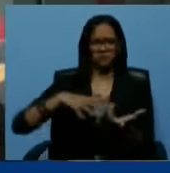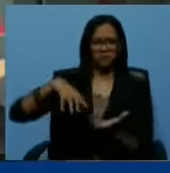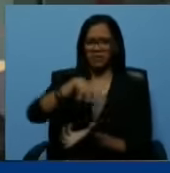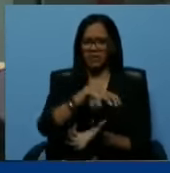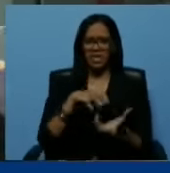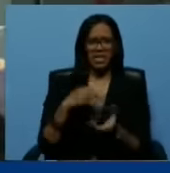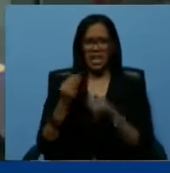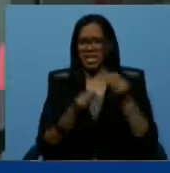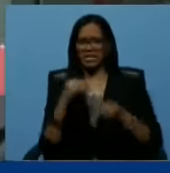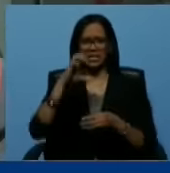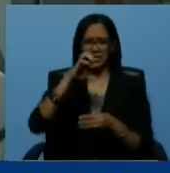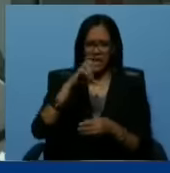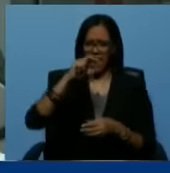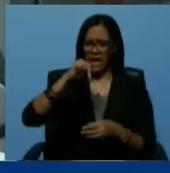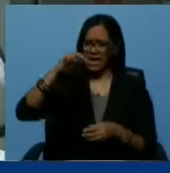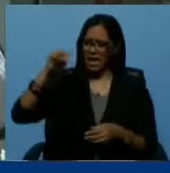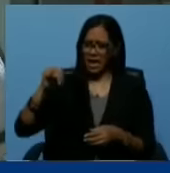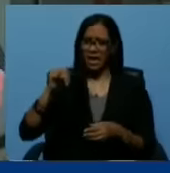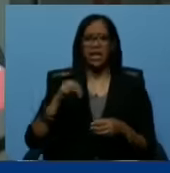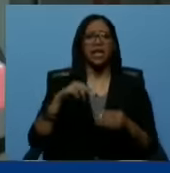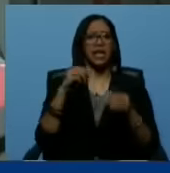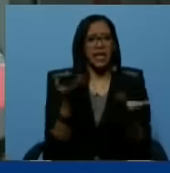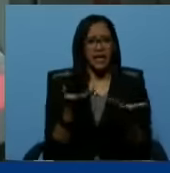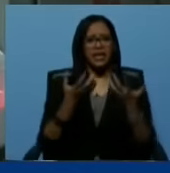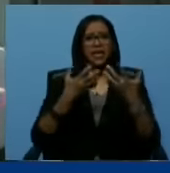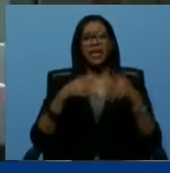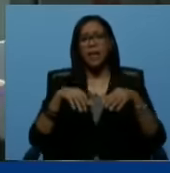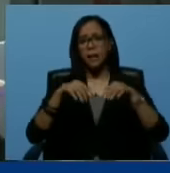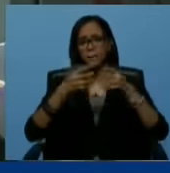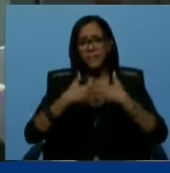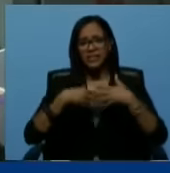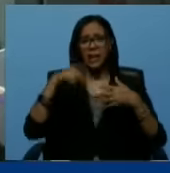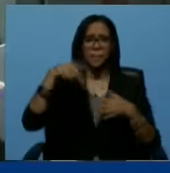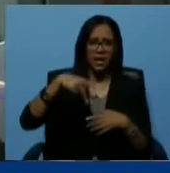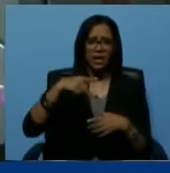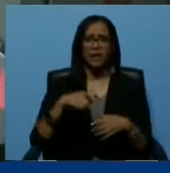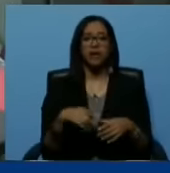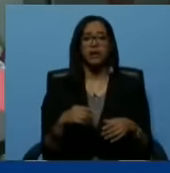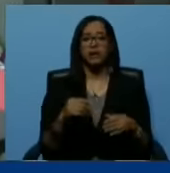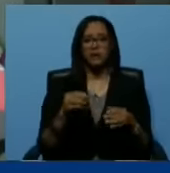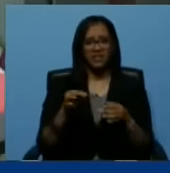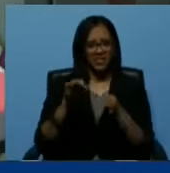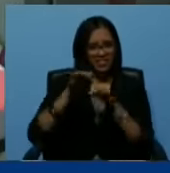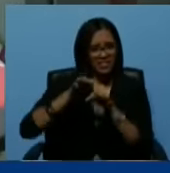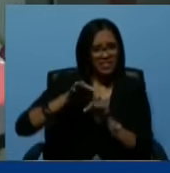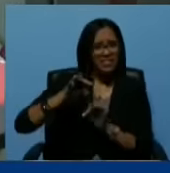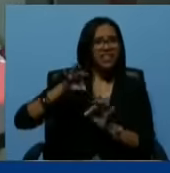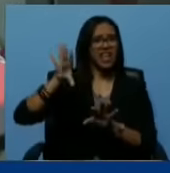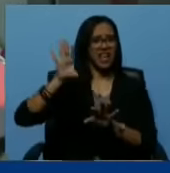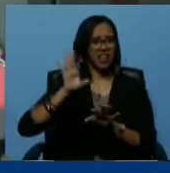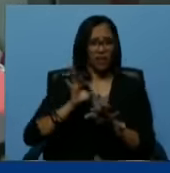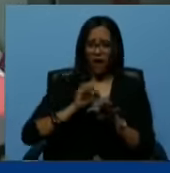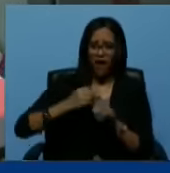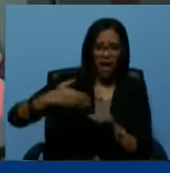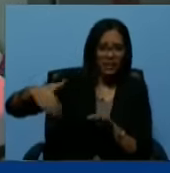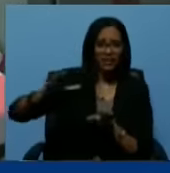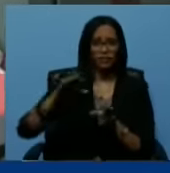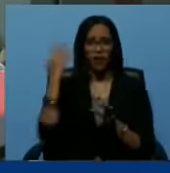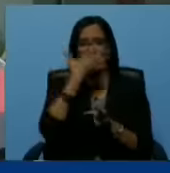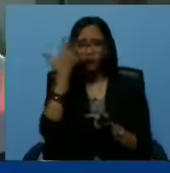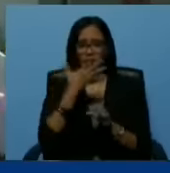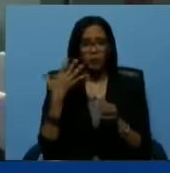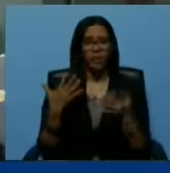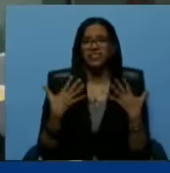en CNN, en la agencia AP, en la agencia EFE, dejémoslos a ellos. Quienes están confundidos, alborotados